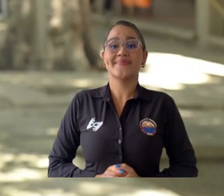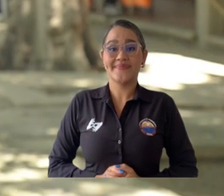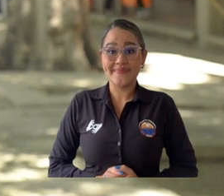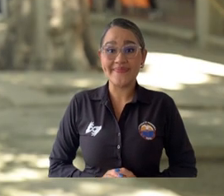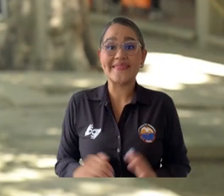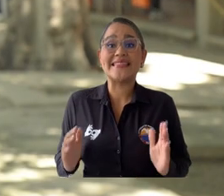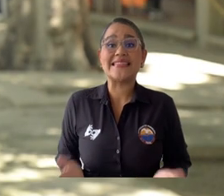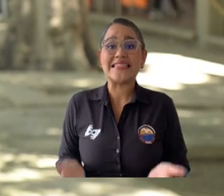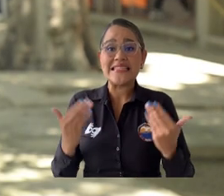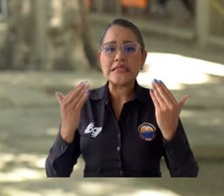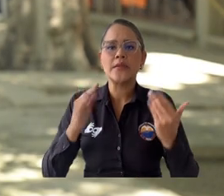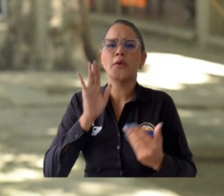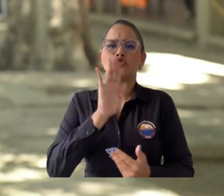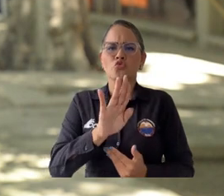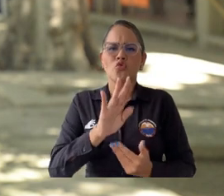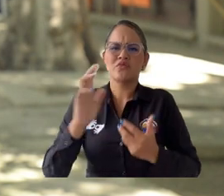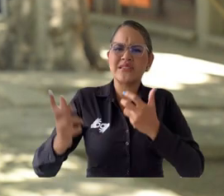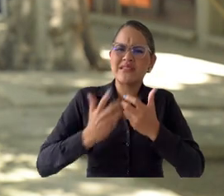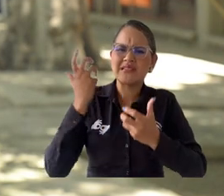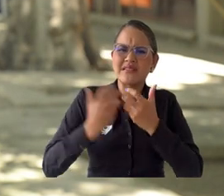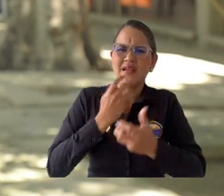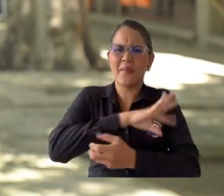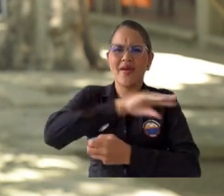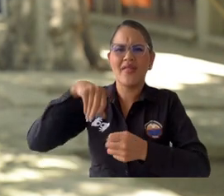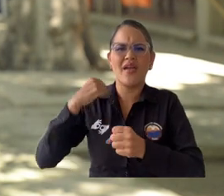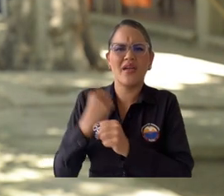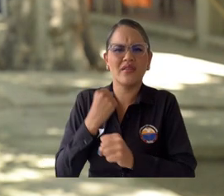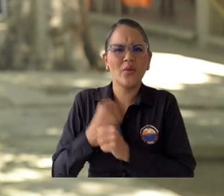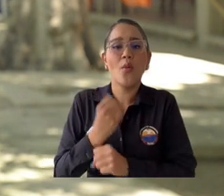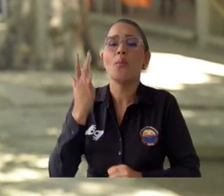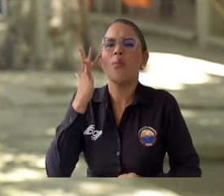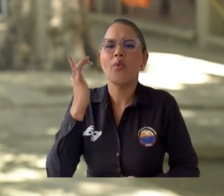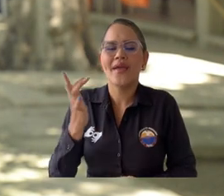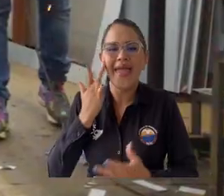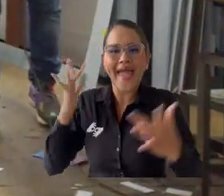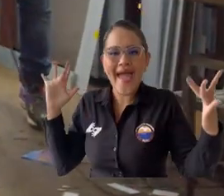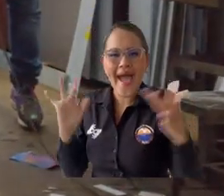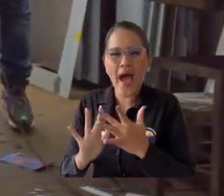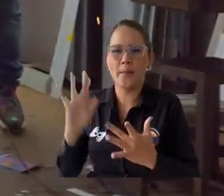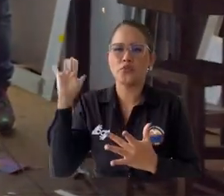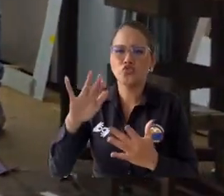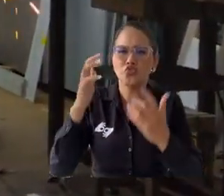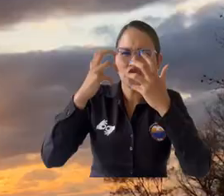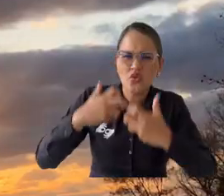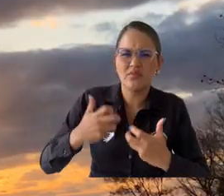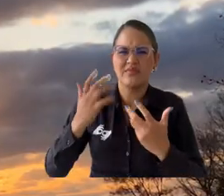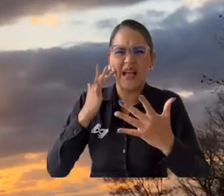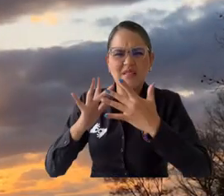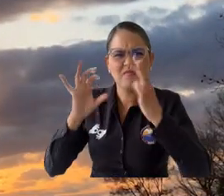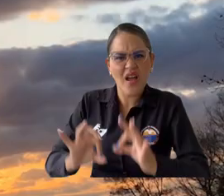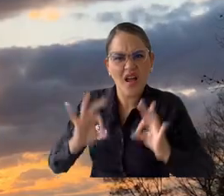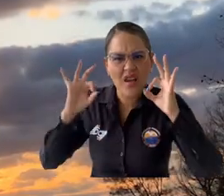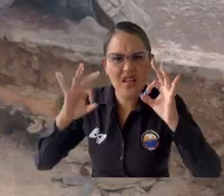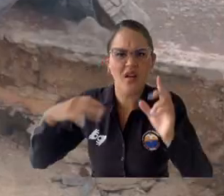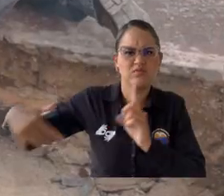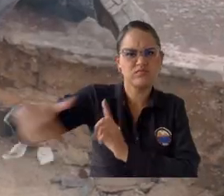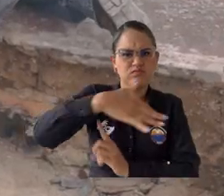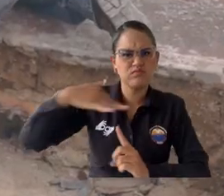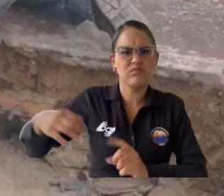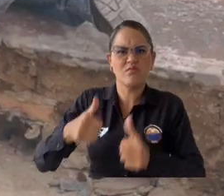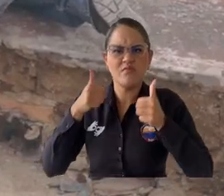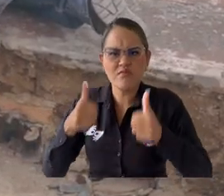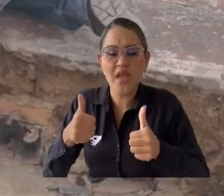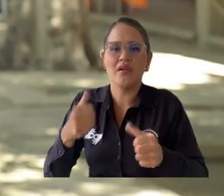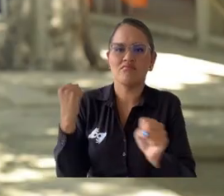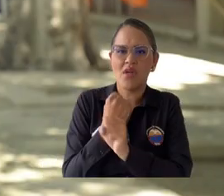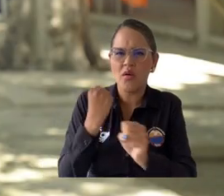Es importante esta materia en sistemas de gestión porque unifica o articula la parte de calidad a nivel industrial, la parte ambiental y la parte de seguridad y